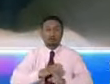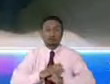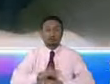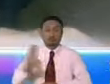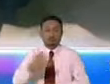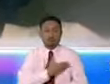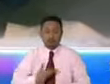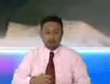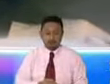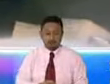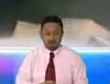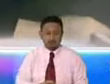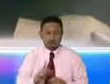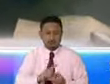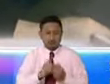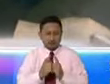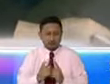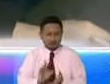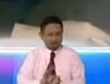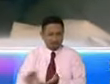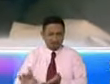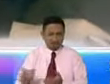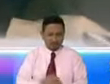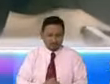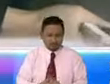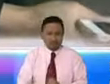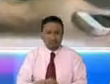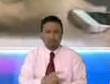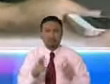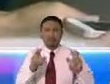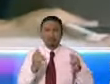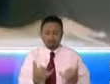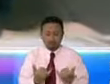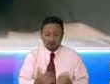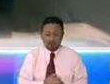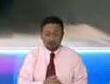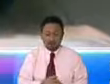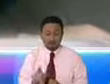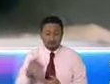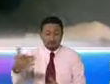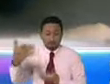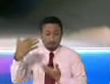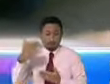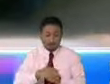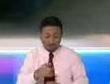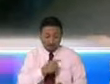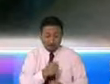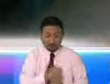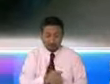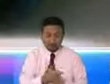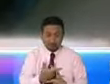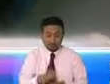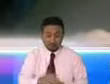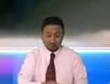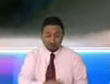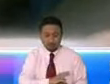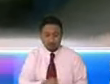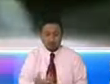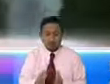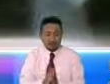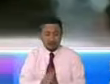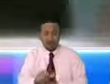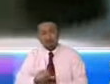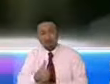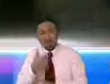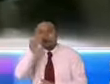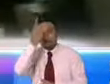vicepresidente rechazaba el cambio de medidas, aseguraba que en este caso ha primado las presiones políticas y anunciaba que apelarían la orden de prisión y